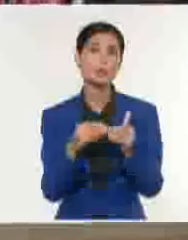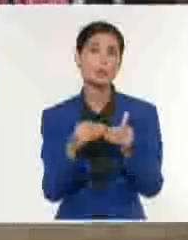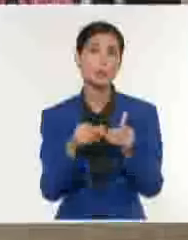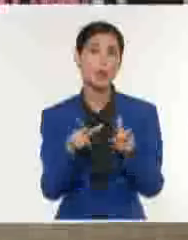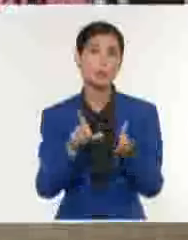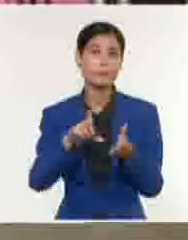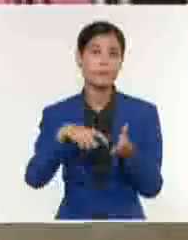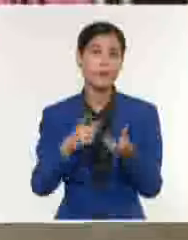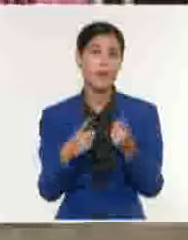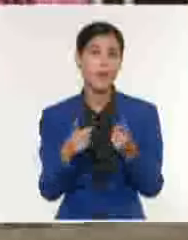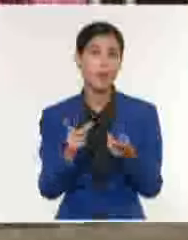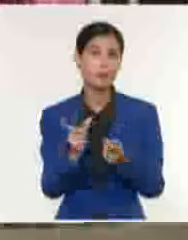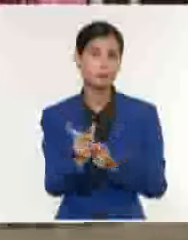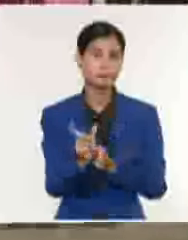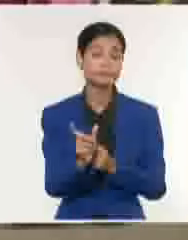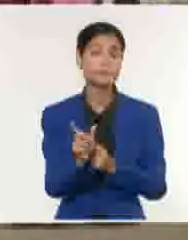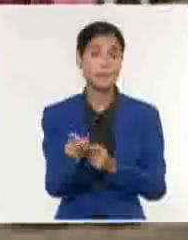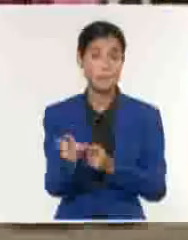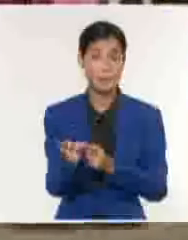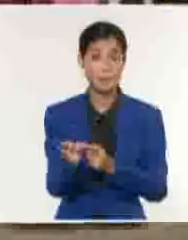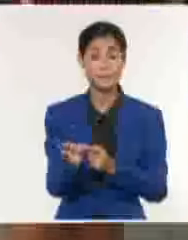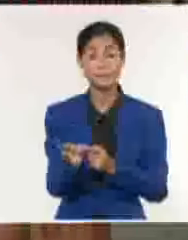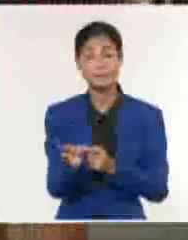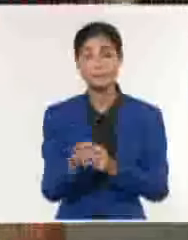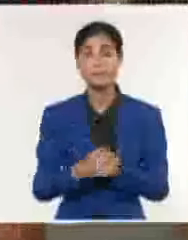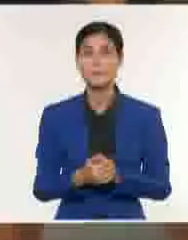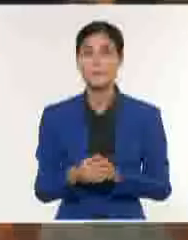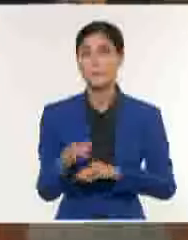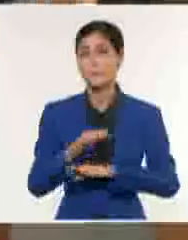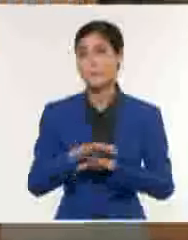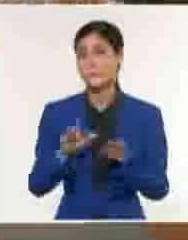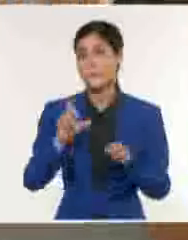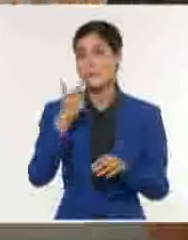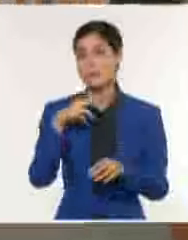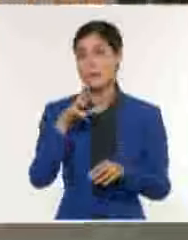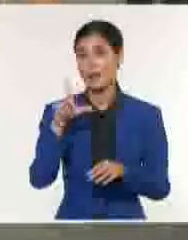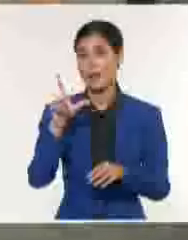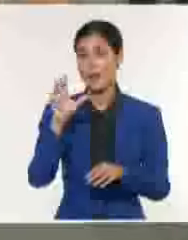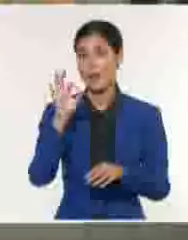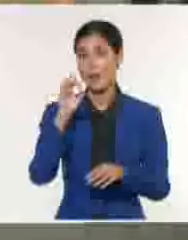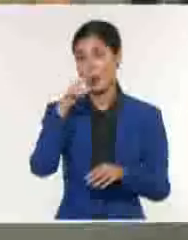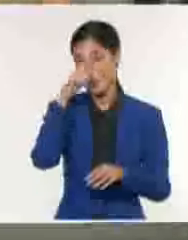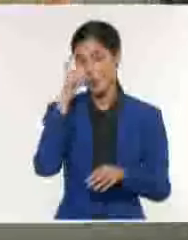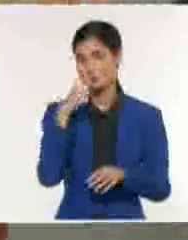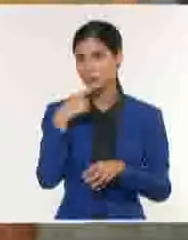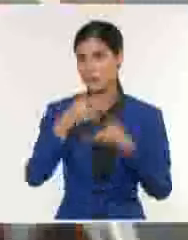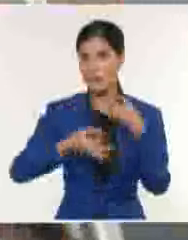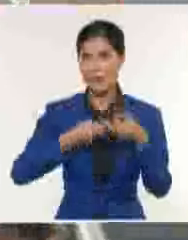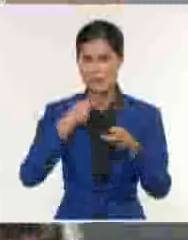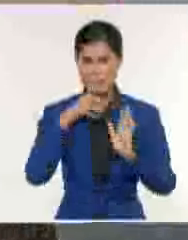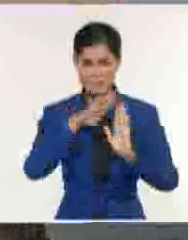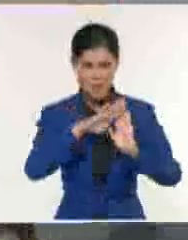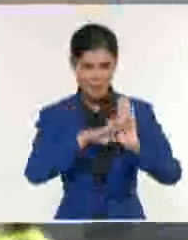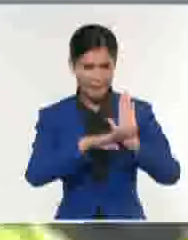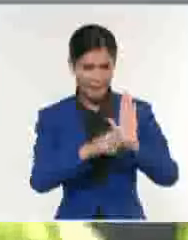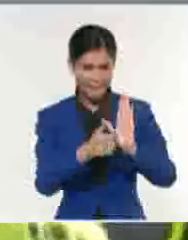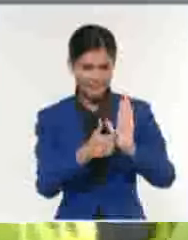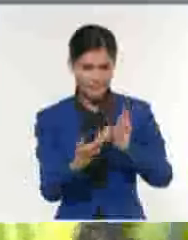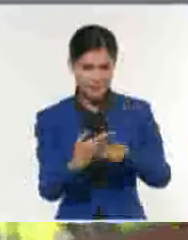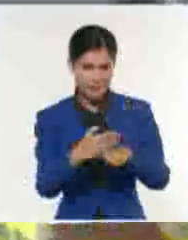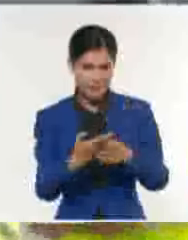Como expresó en su momento el viceministro de Exterior Carlos Fernández de Cosillo, abro comillas, esas medidas solo responden al